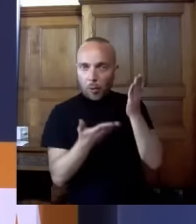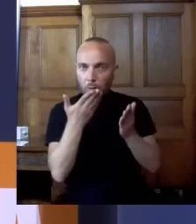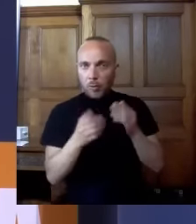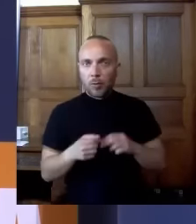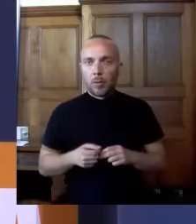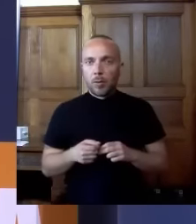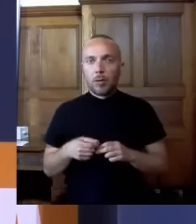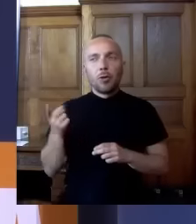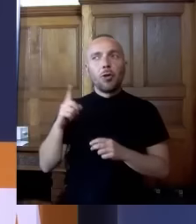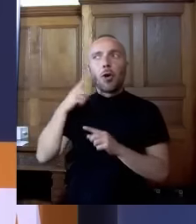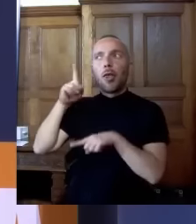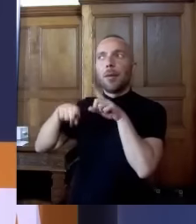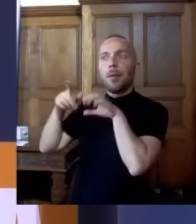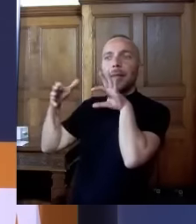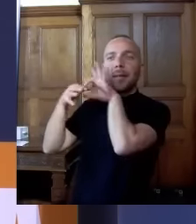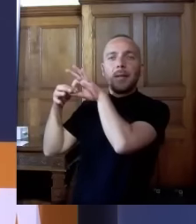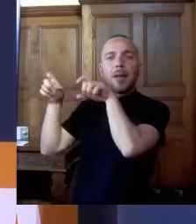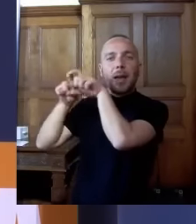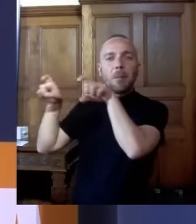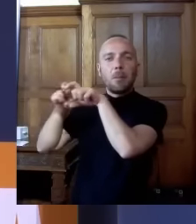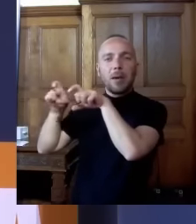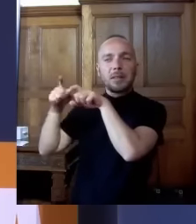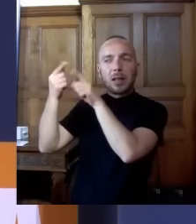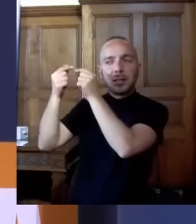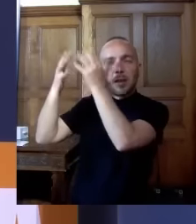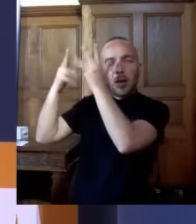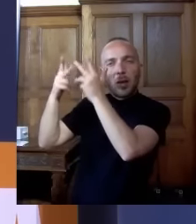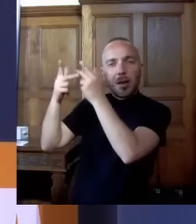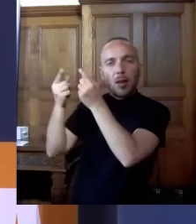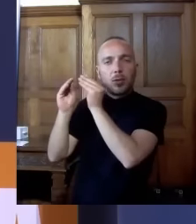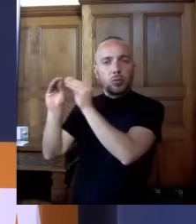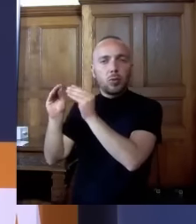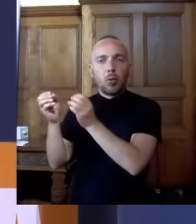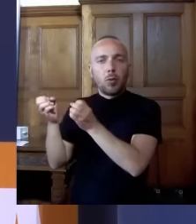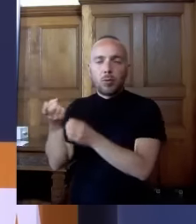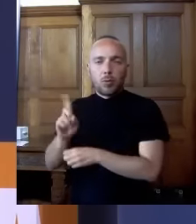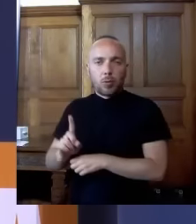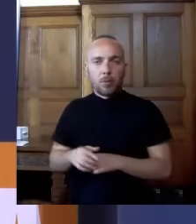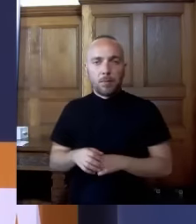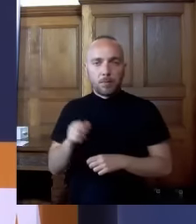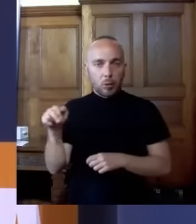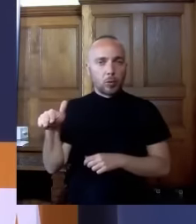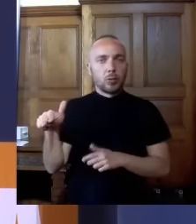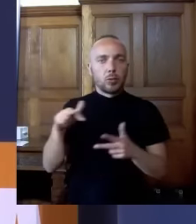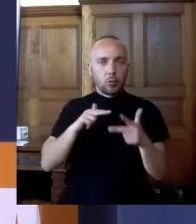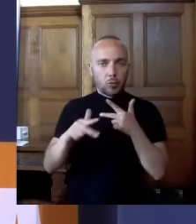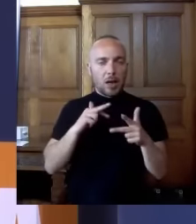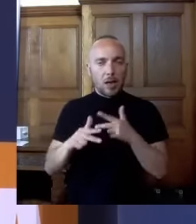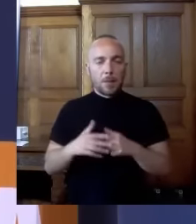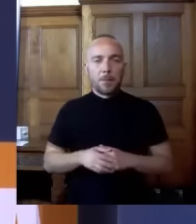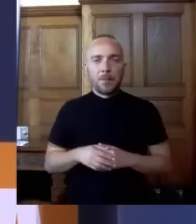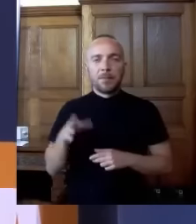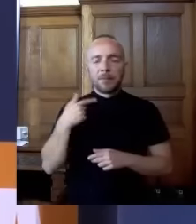es enpresa Ema kontar arabera hori da inportante dena eta hargar